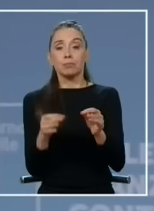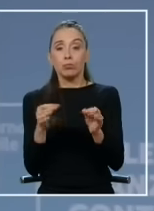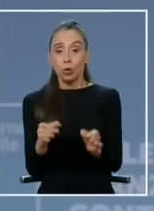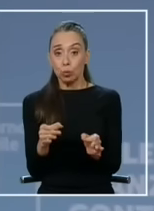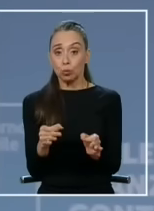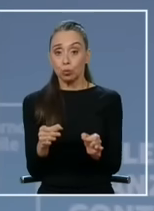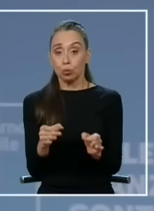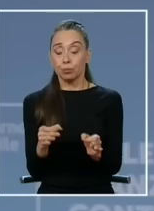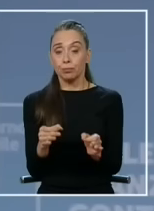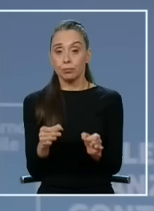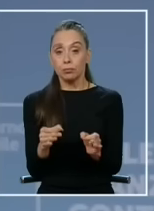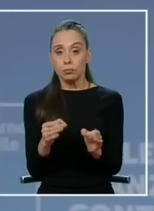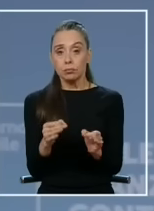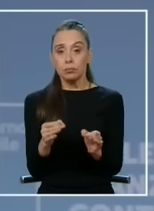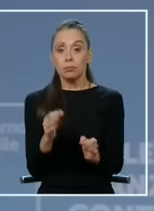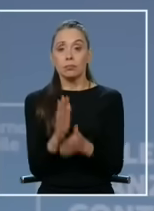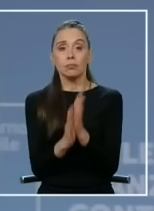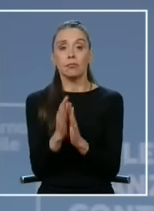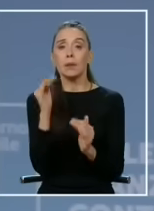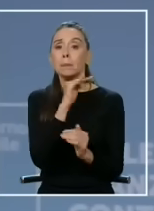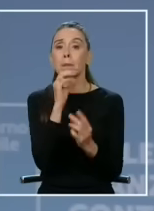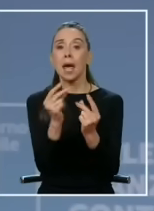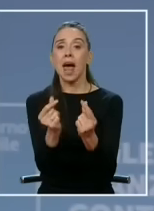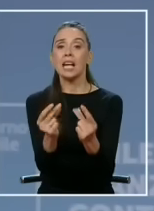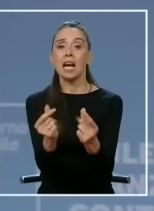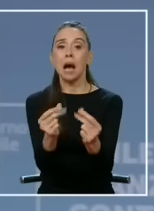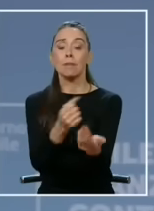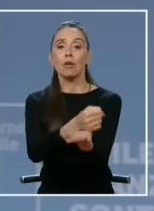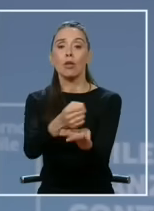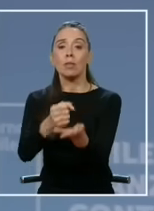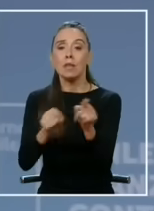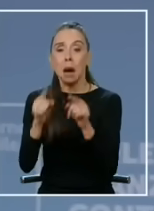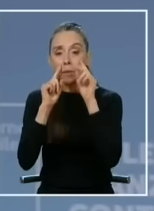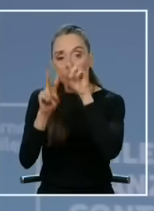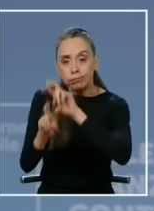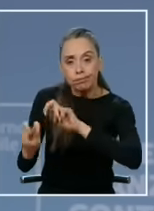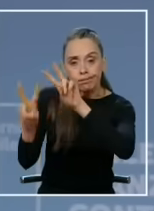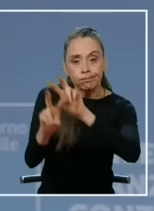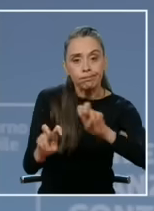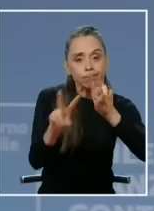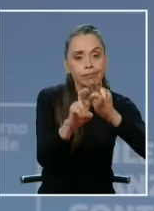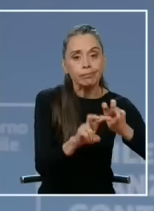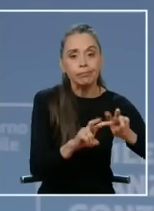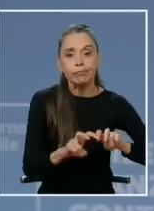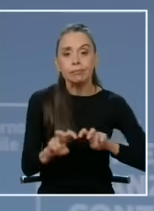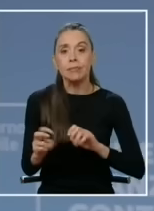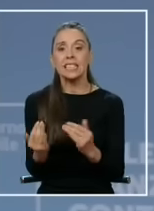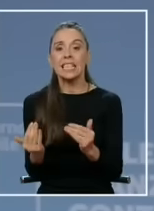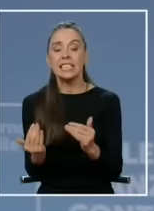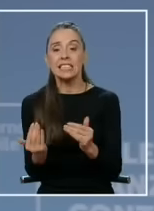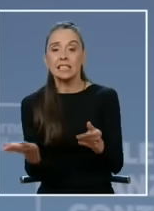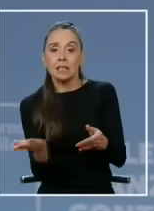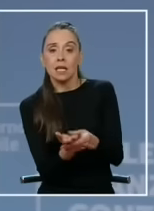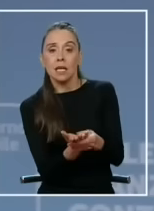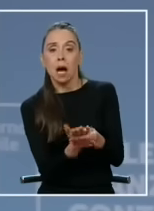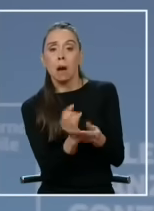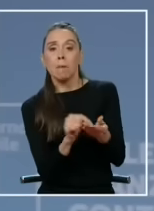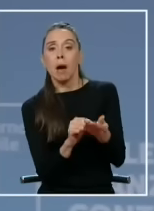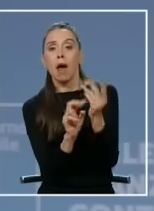justamente para acelerar todos los trámites, las pericias que requiere la